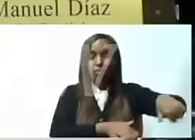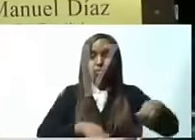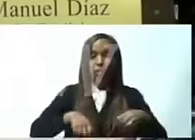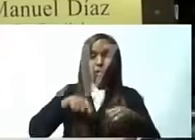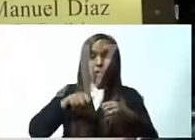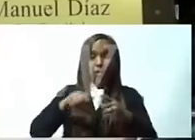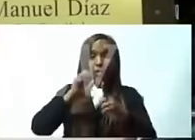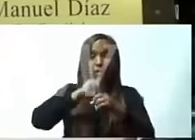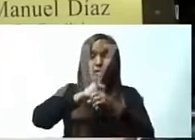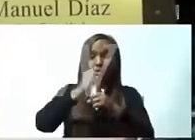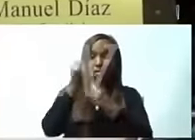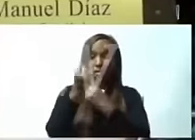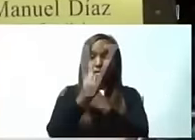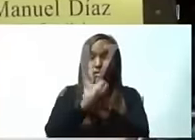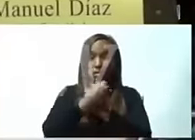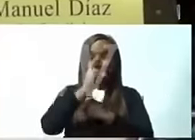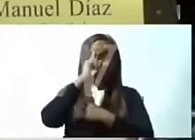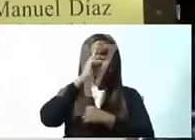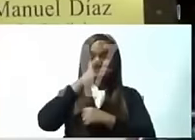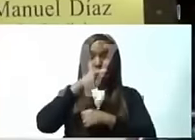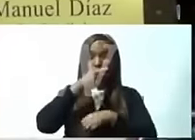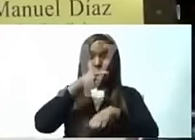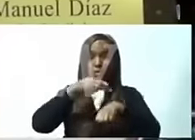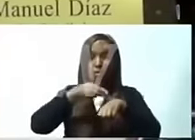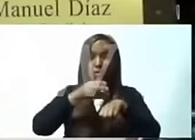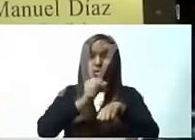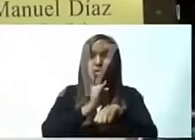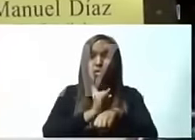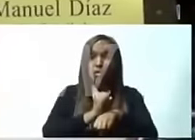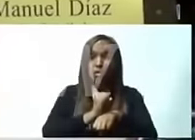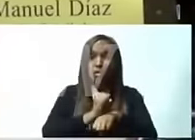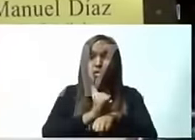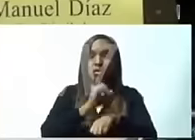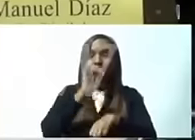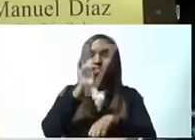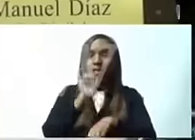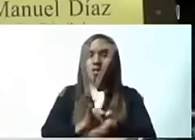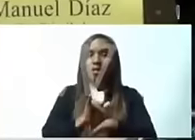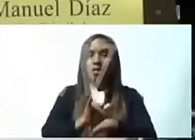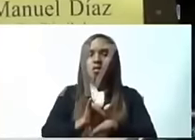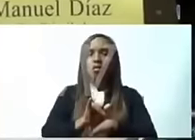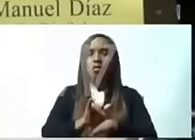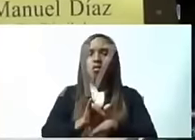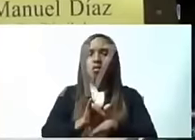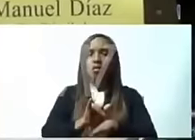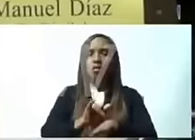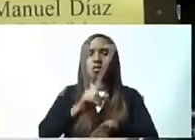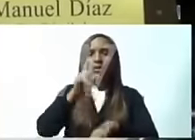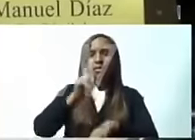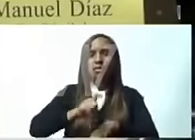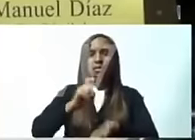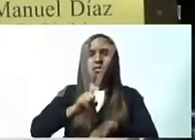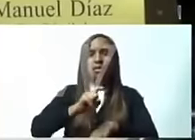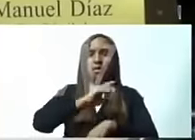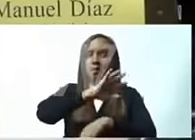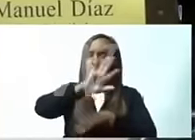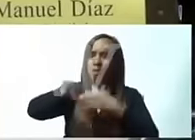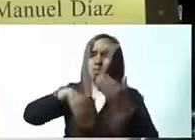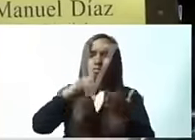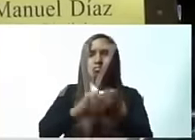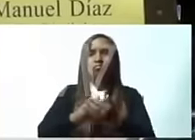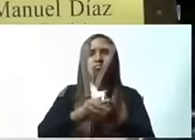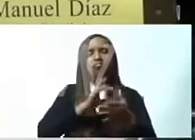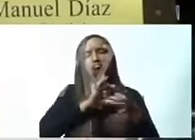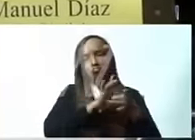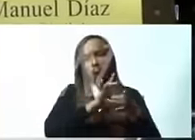tal, aquí hemos visto hoy en el Congreso cómo la República Dominicana, cómo los representantes de cada